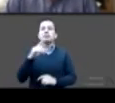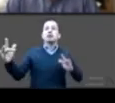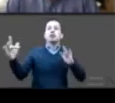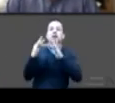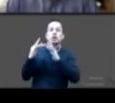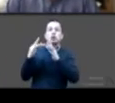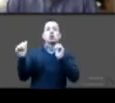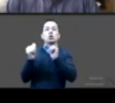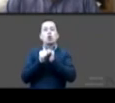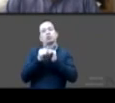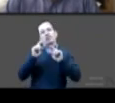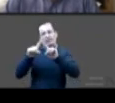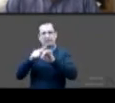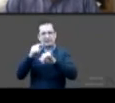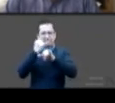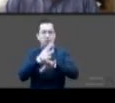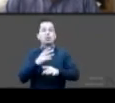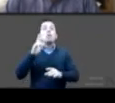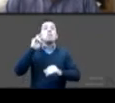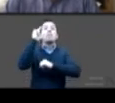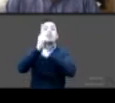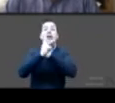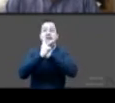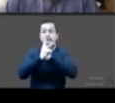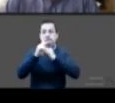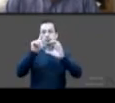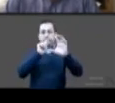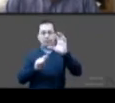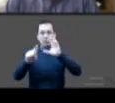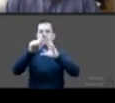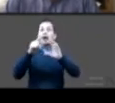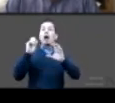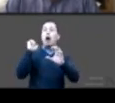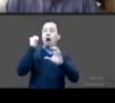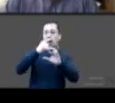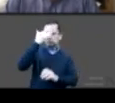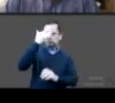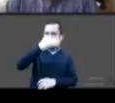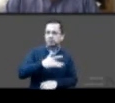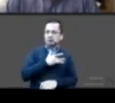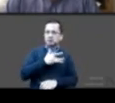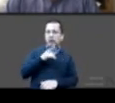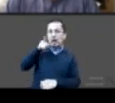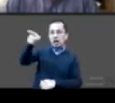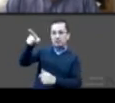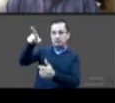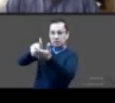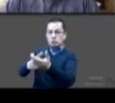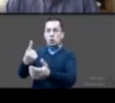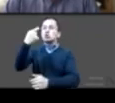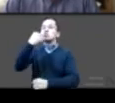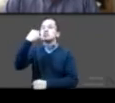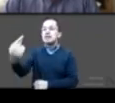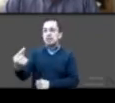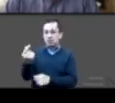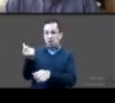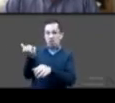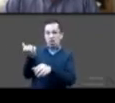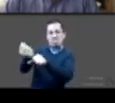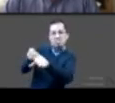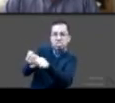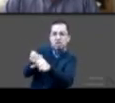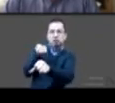manda cada uno de los países en donde se estima que algún niño está siendo abusado y explotado en línea